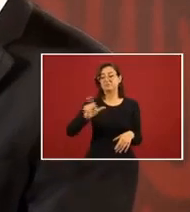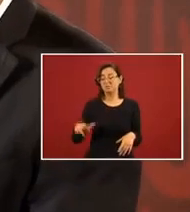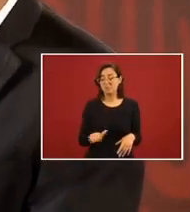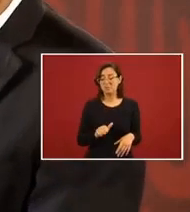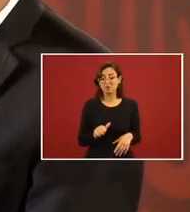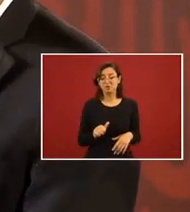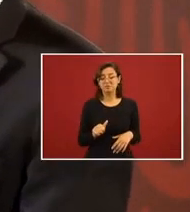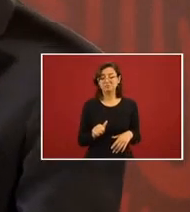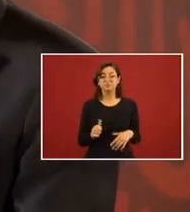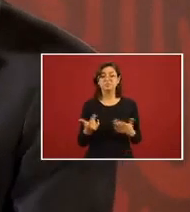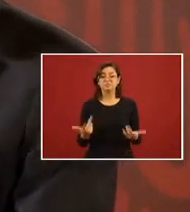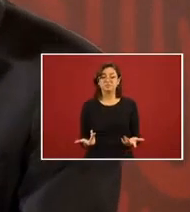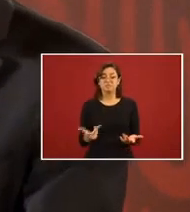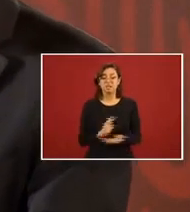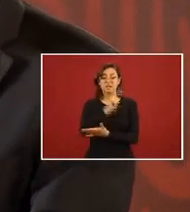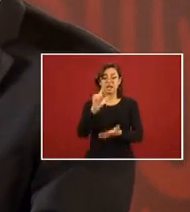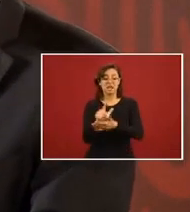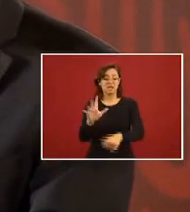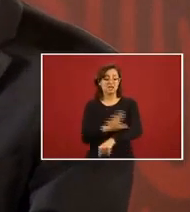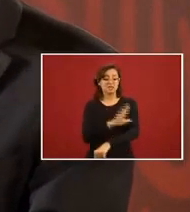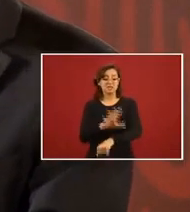llamada reforma energética.